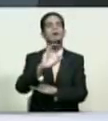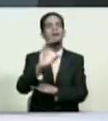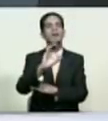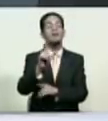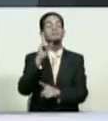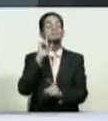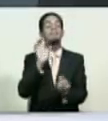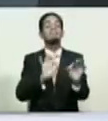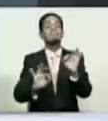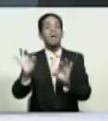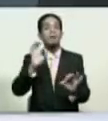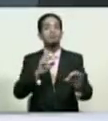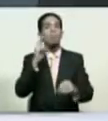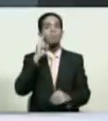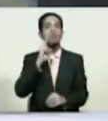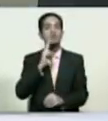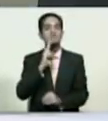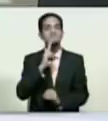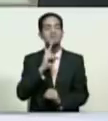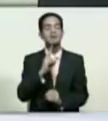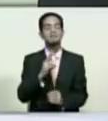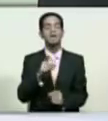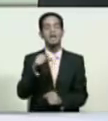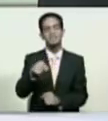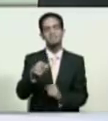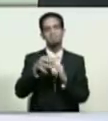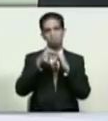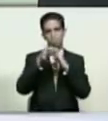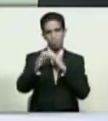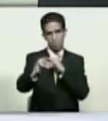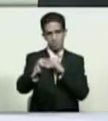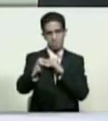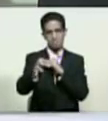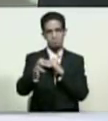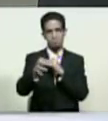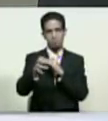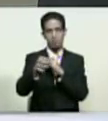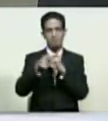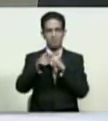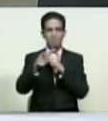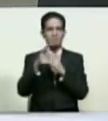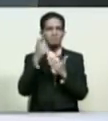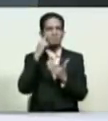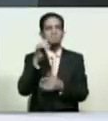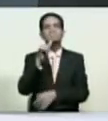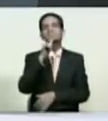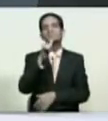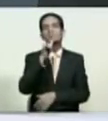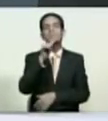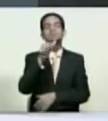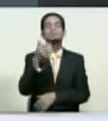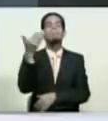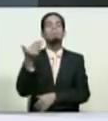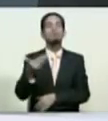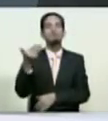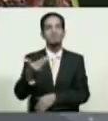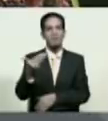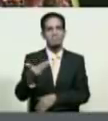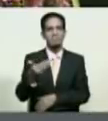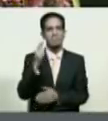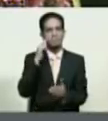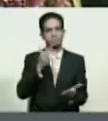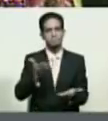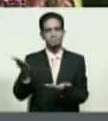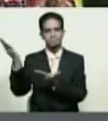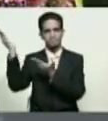Teatro Bolívar, ubicado acá en el municipio bolivariano Libertador. El movimiento Somos Venezuela ofrece declaraciones importantes y en el lugar está nuestra compañera